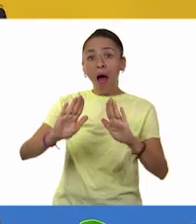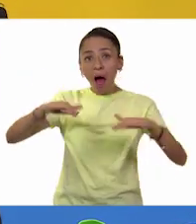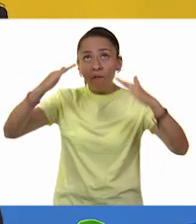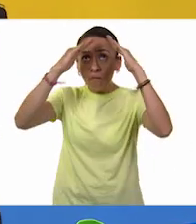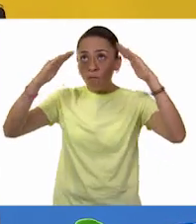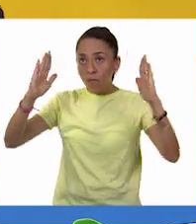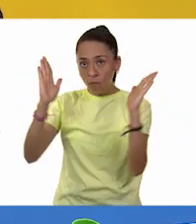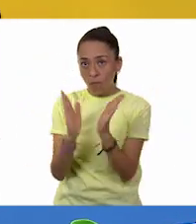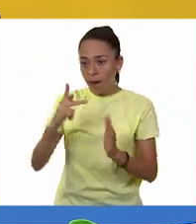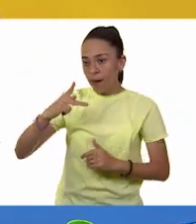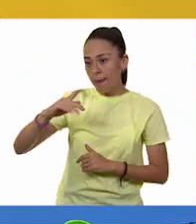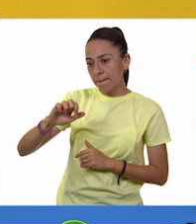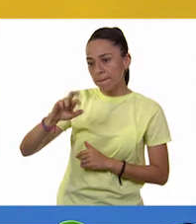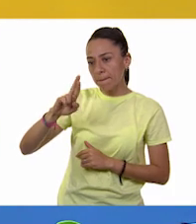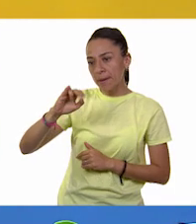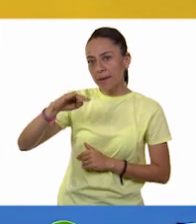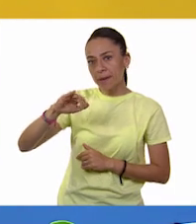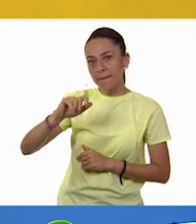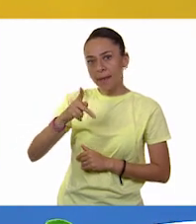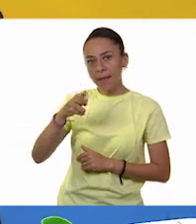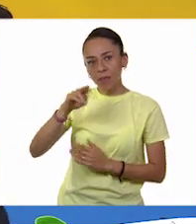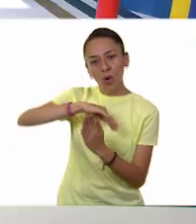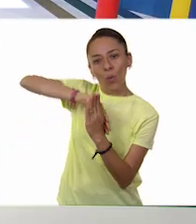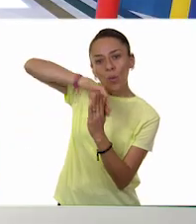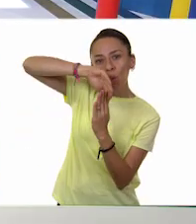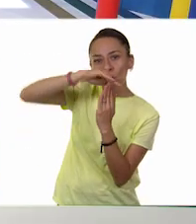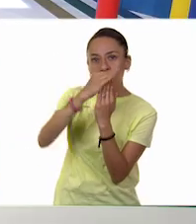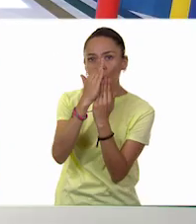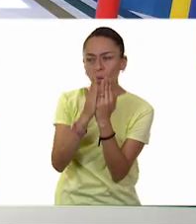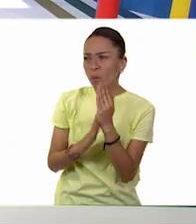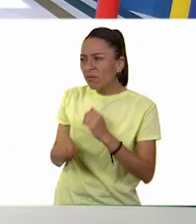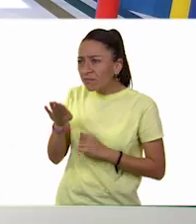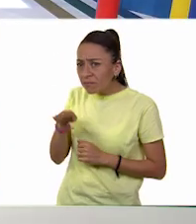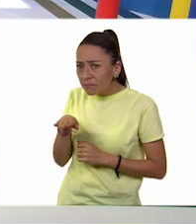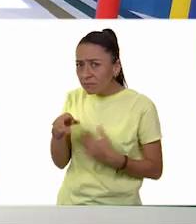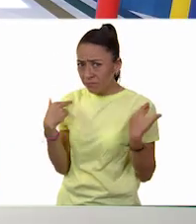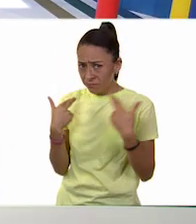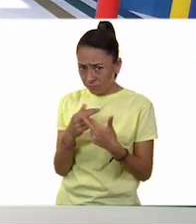me puedo apoyar de mi calculadora? Sí, adelante, María. Muy bien.